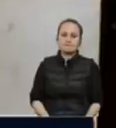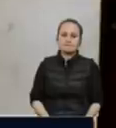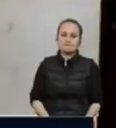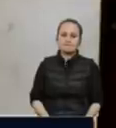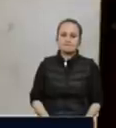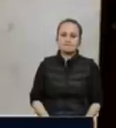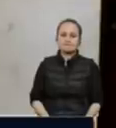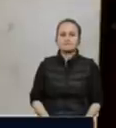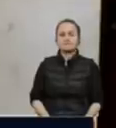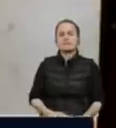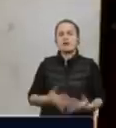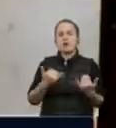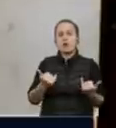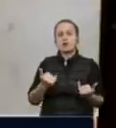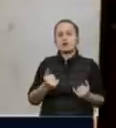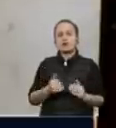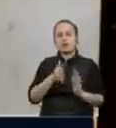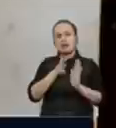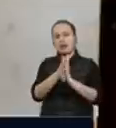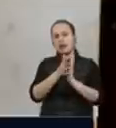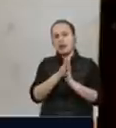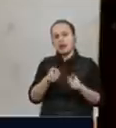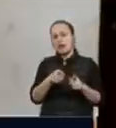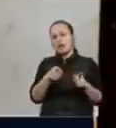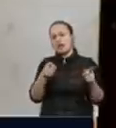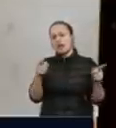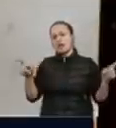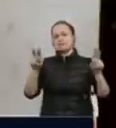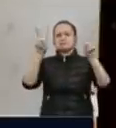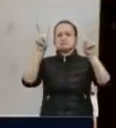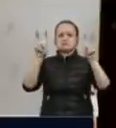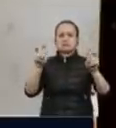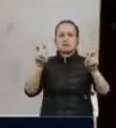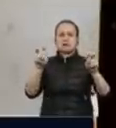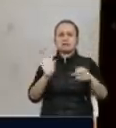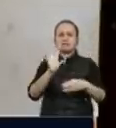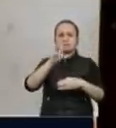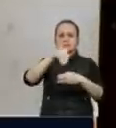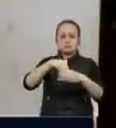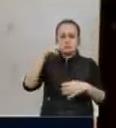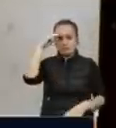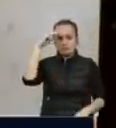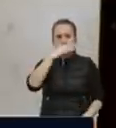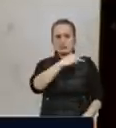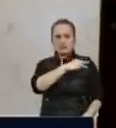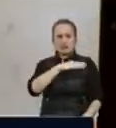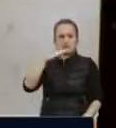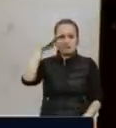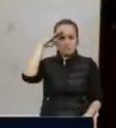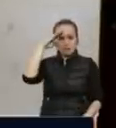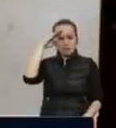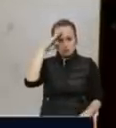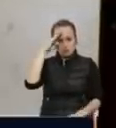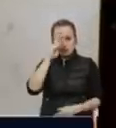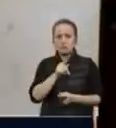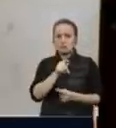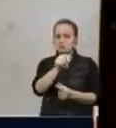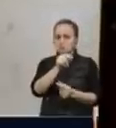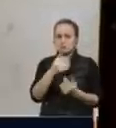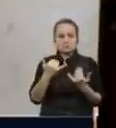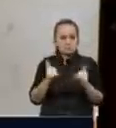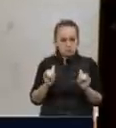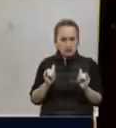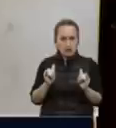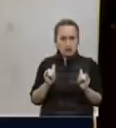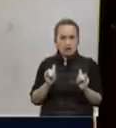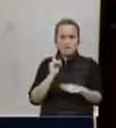Tendría mucho para decirles sobre temas de bienestar de fuerza pública que están ya